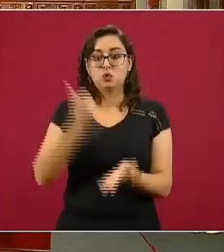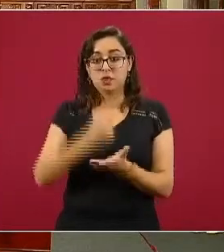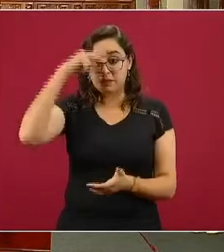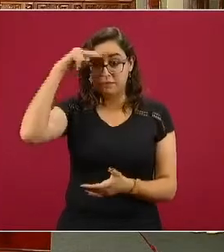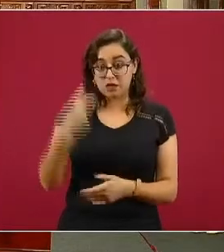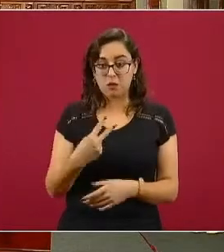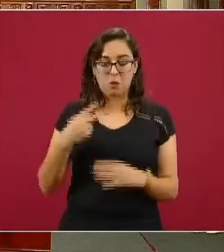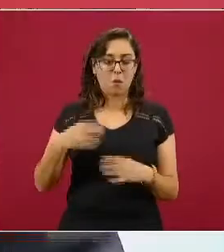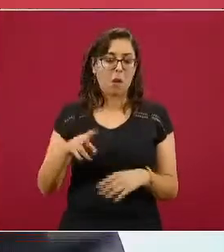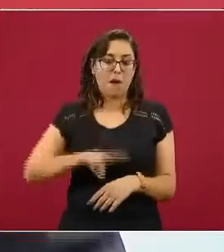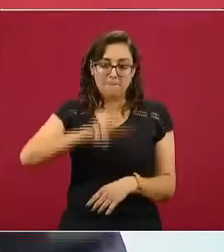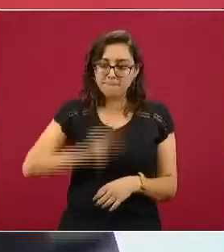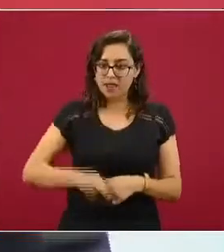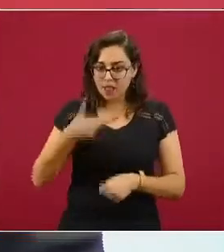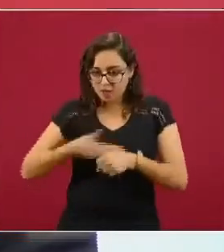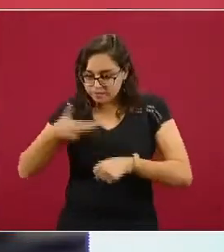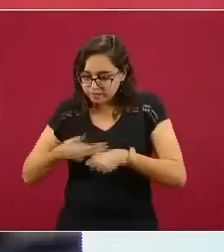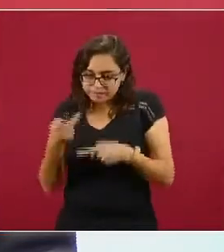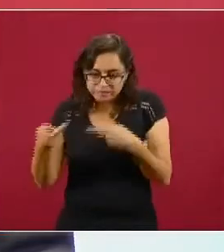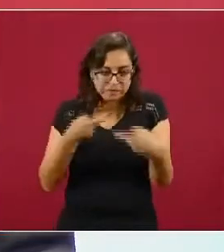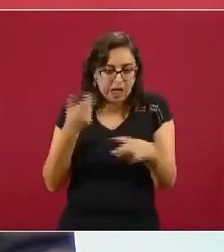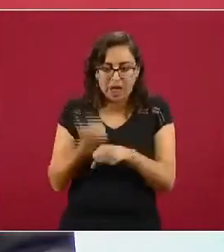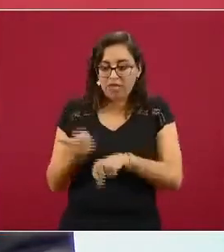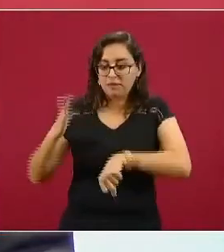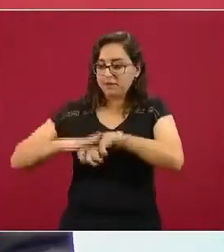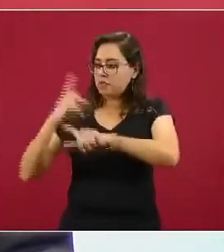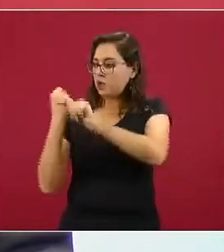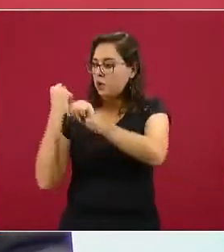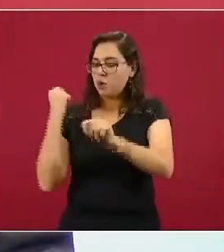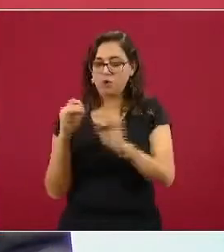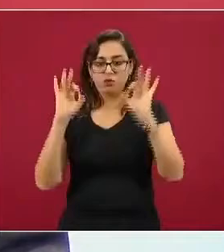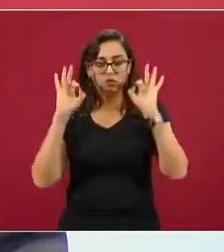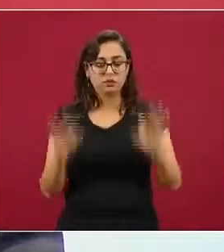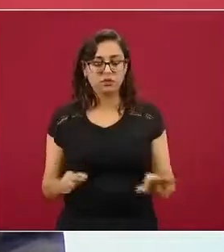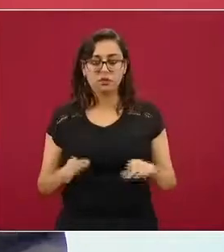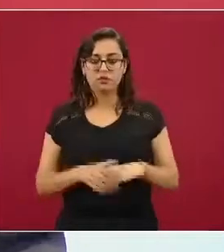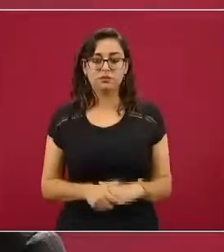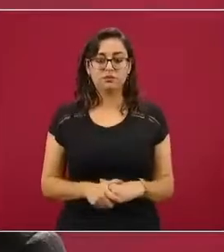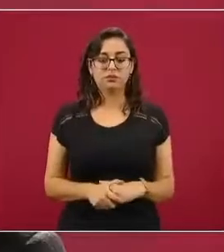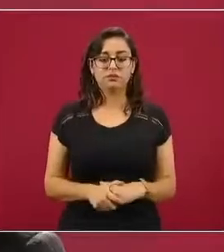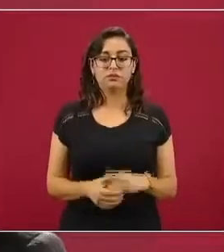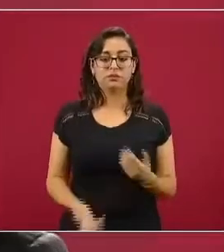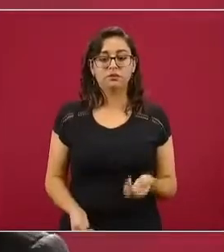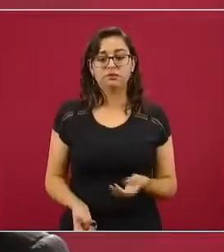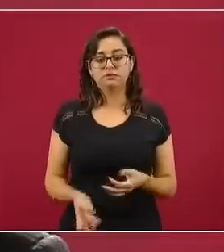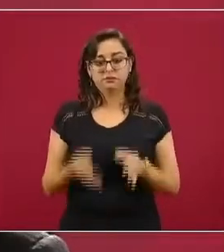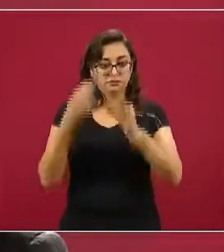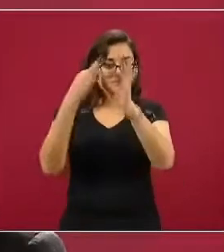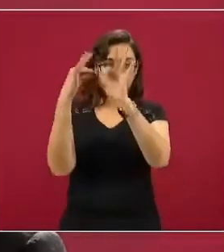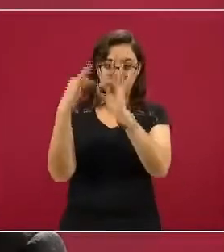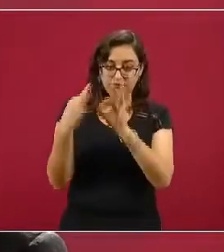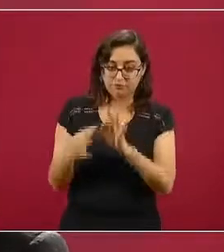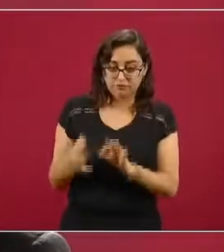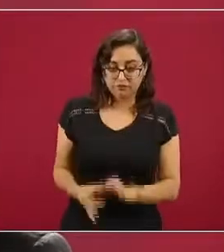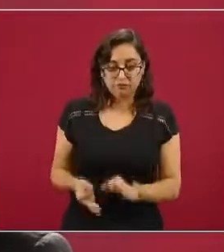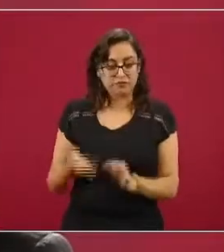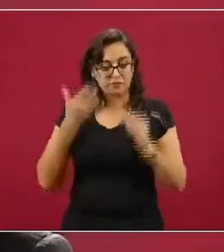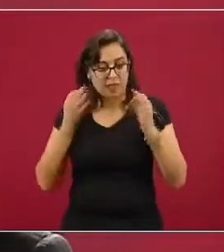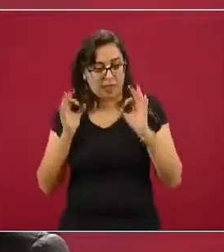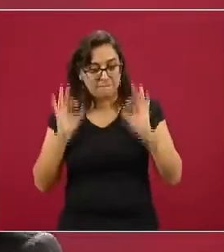virtuoso, nos parece, de administración del transporte público, de una manera muy rigurosa, muy bien pensada,